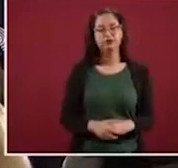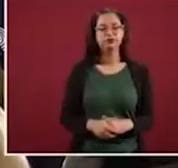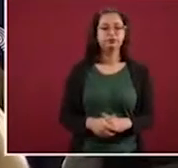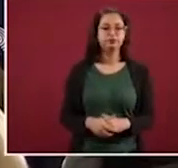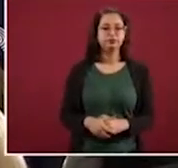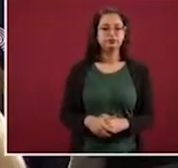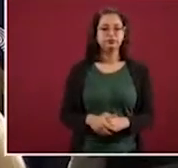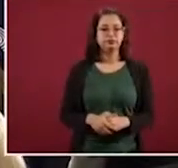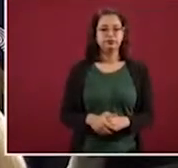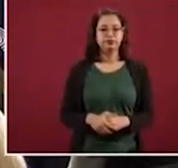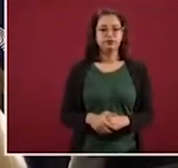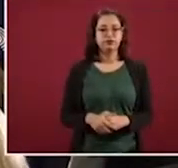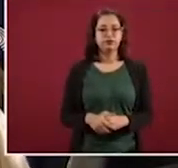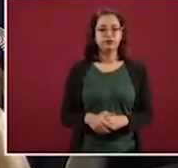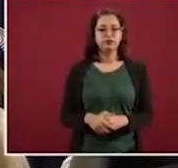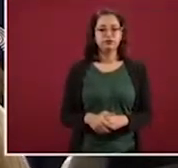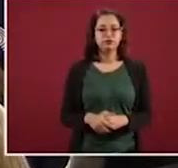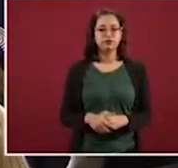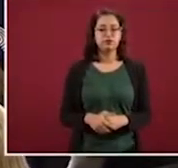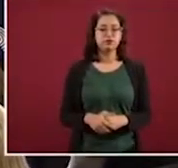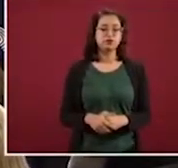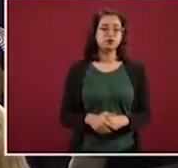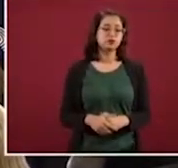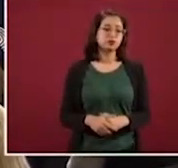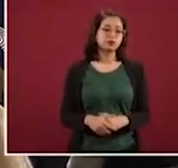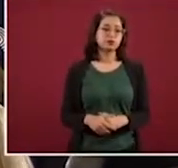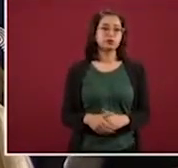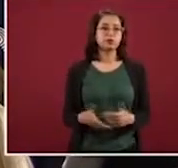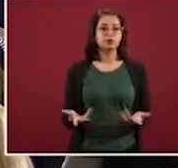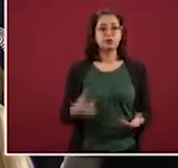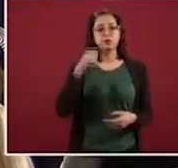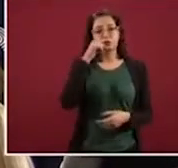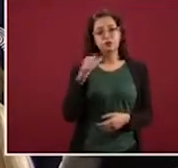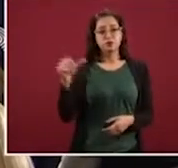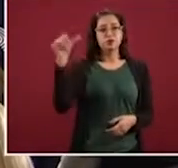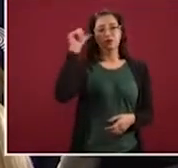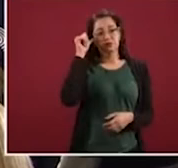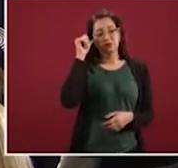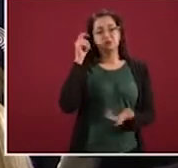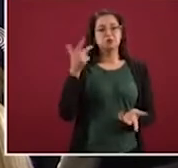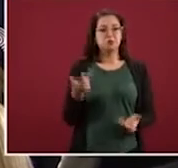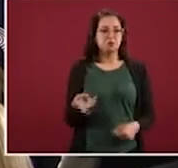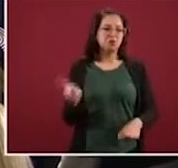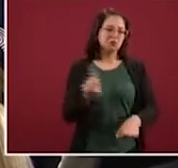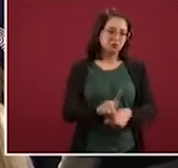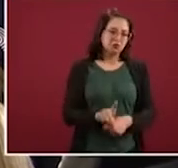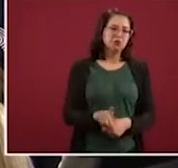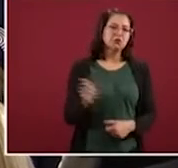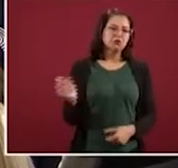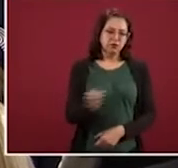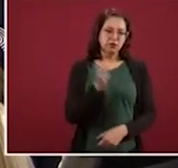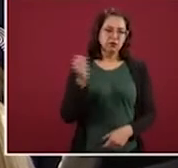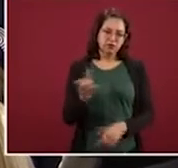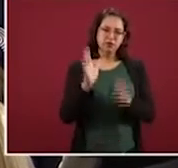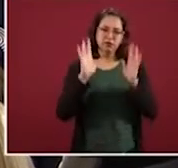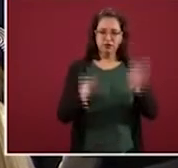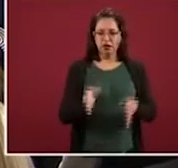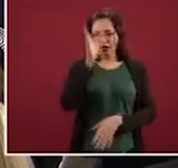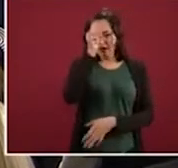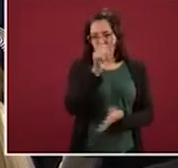y él fue un buen día porque se firmó este